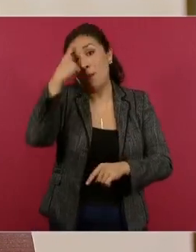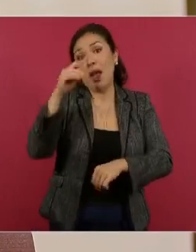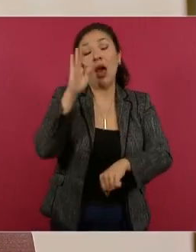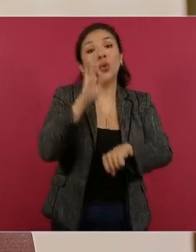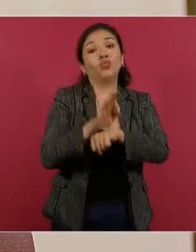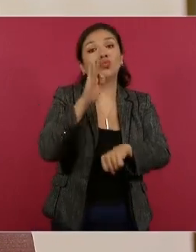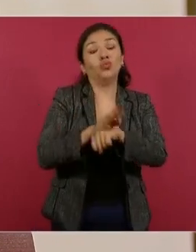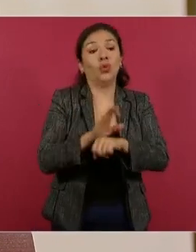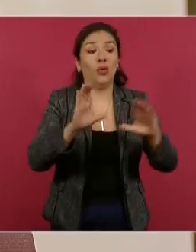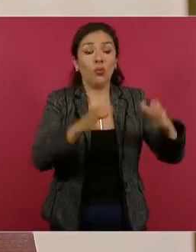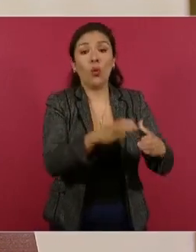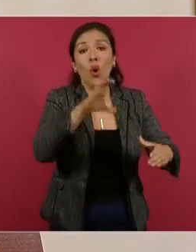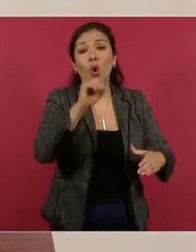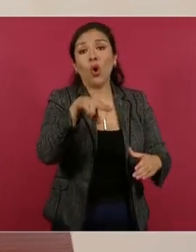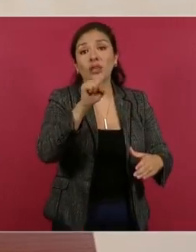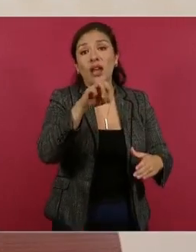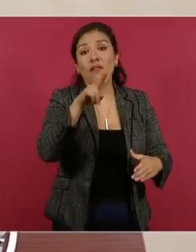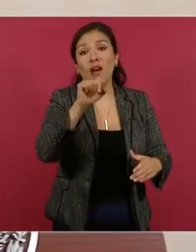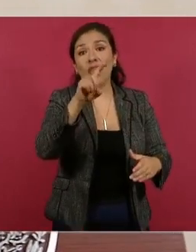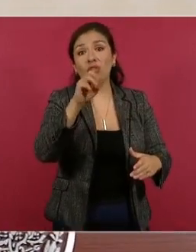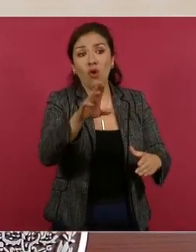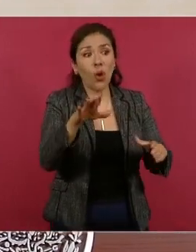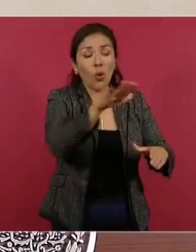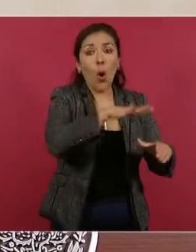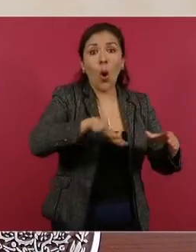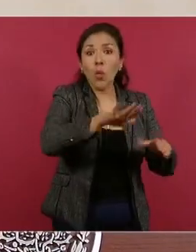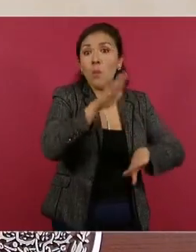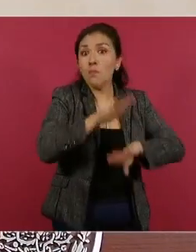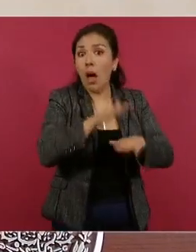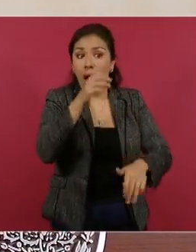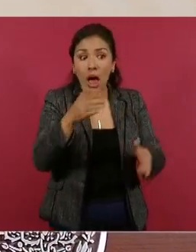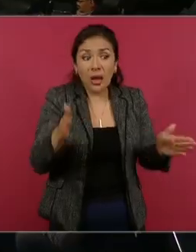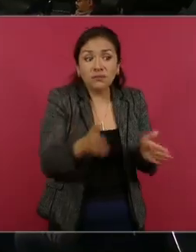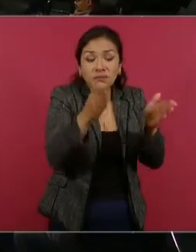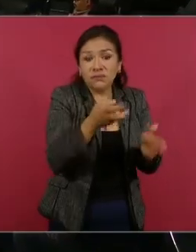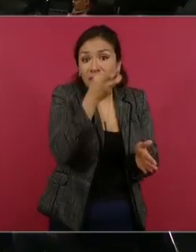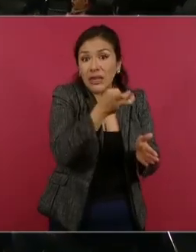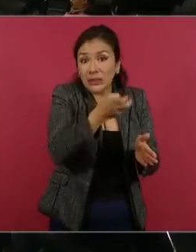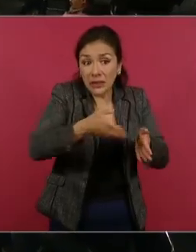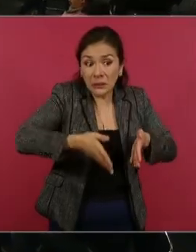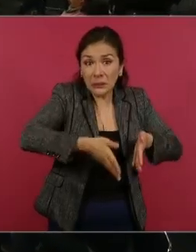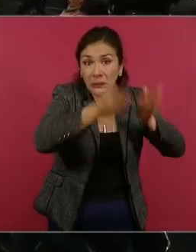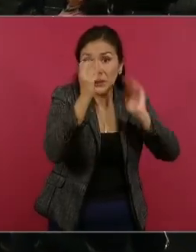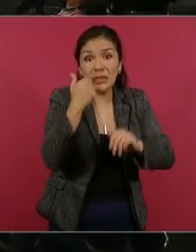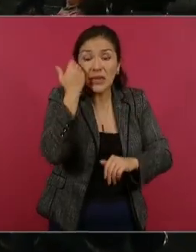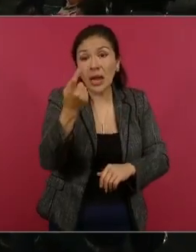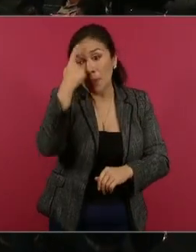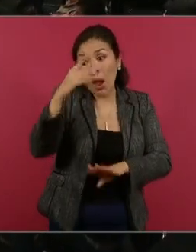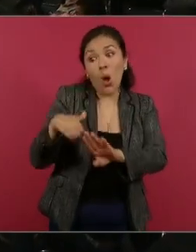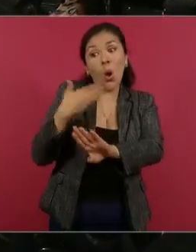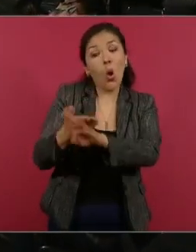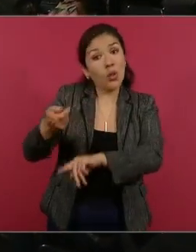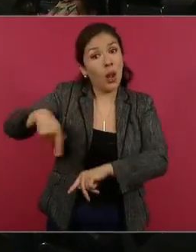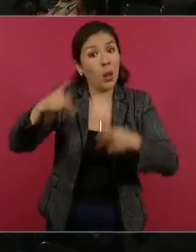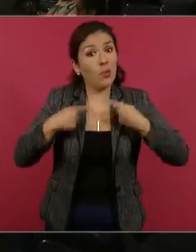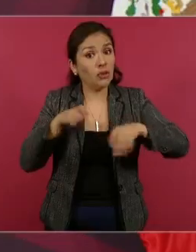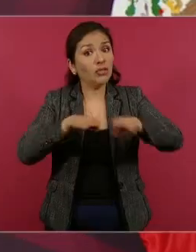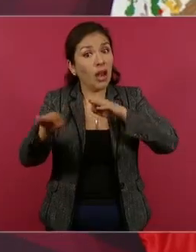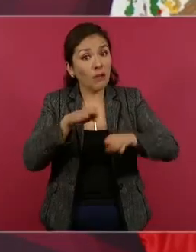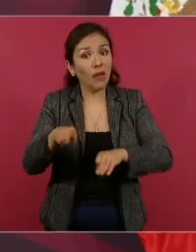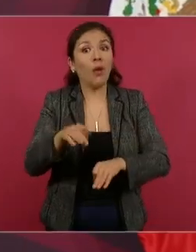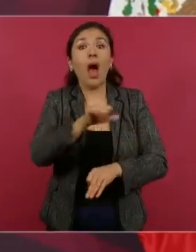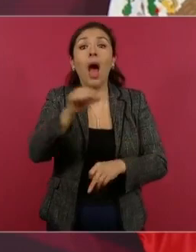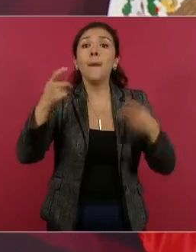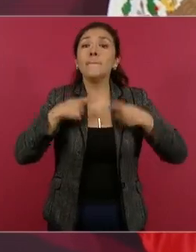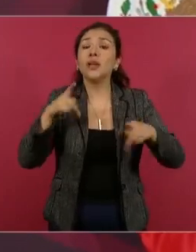defensora del conservadurismo, toda está orientada en ese sentido, que se afecta a los trabajadores, a